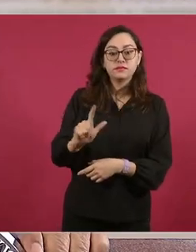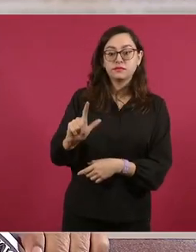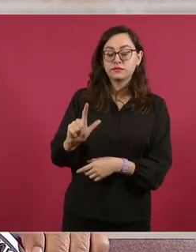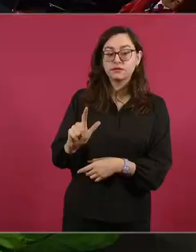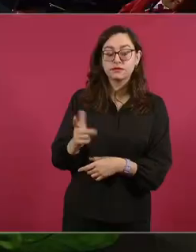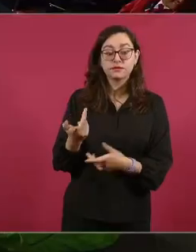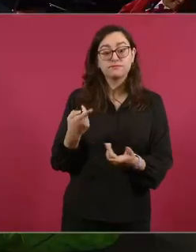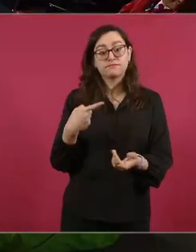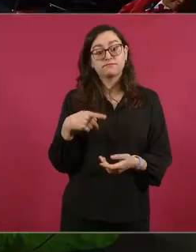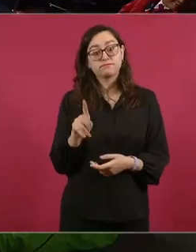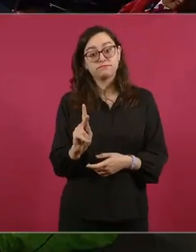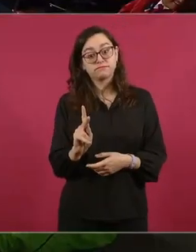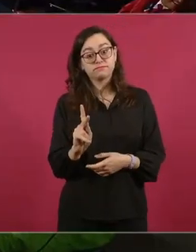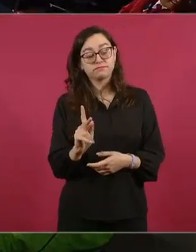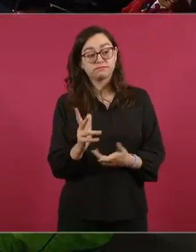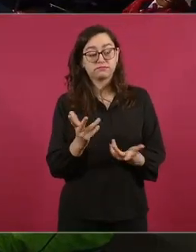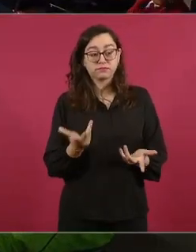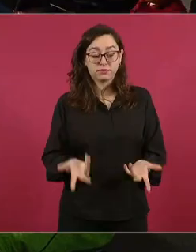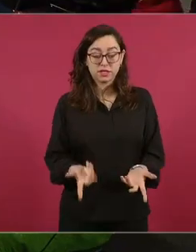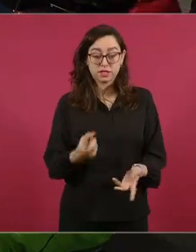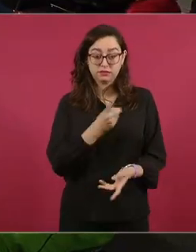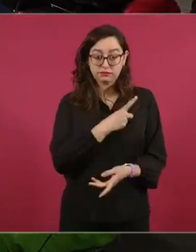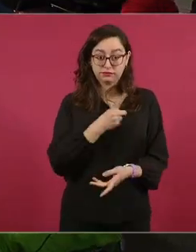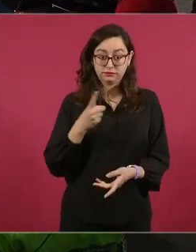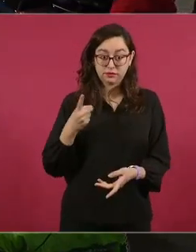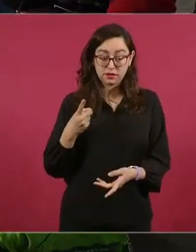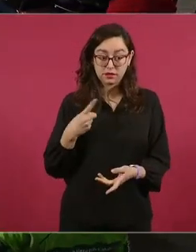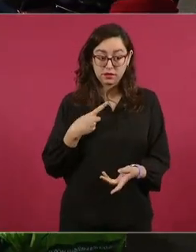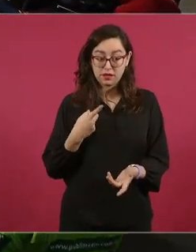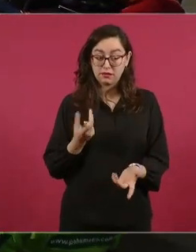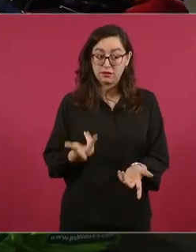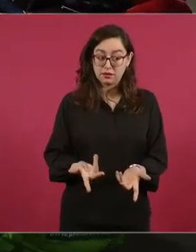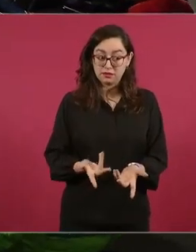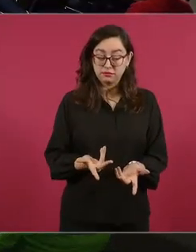disminución del cobro de comisiones de Afores.